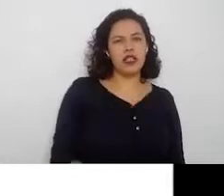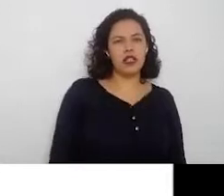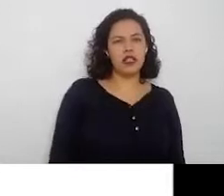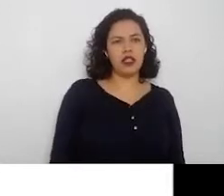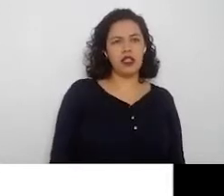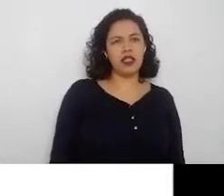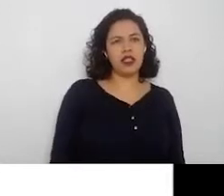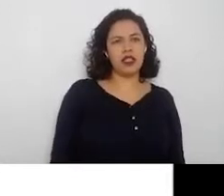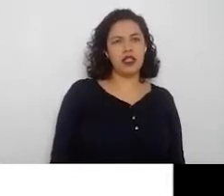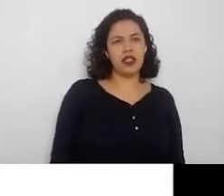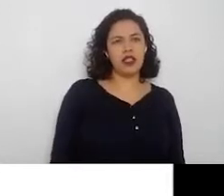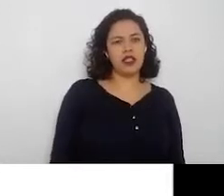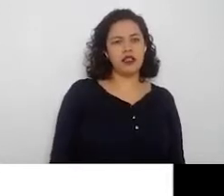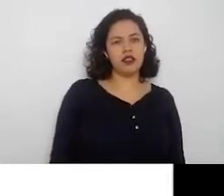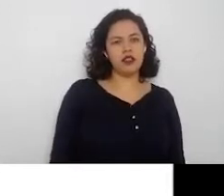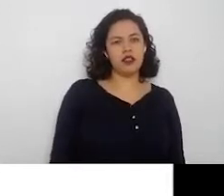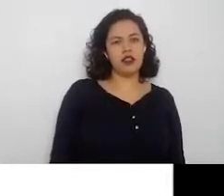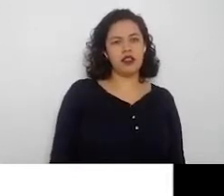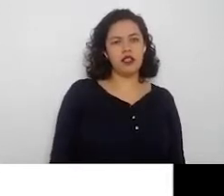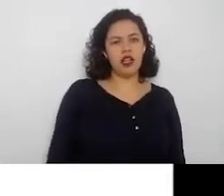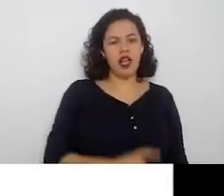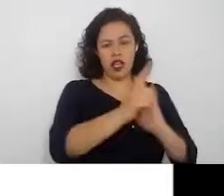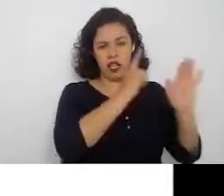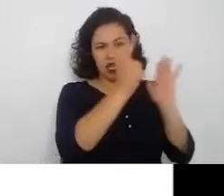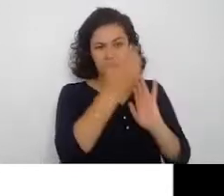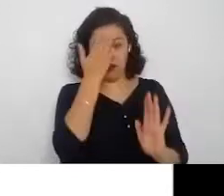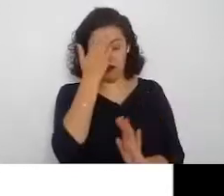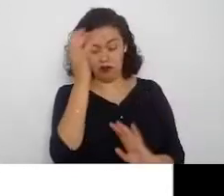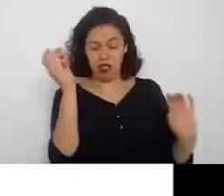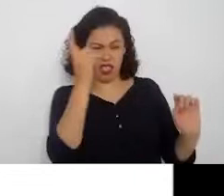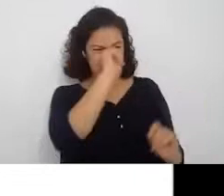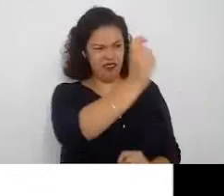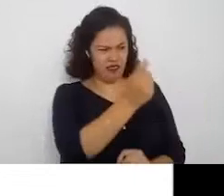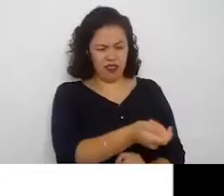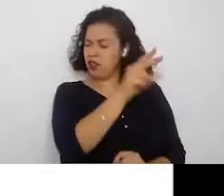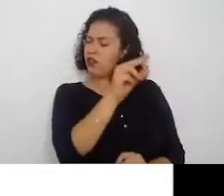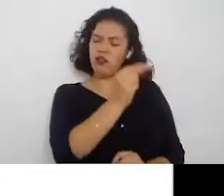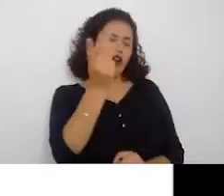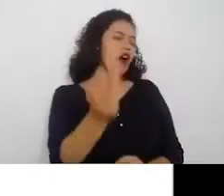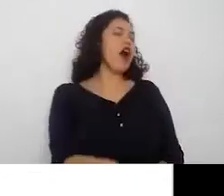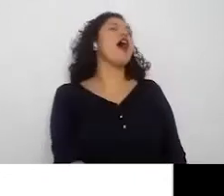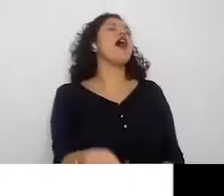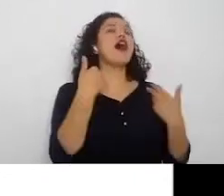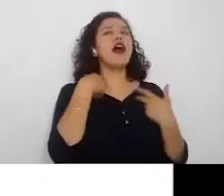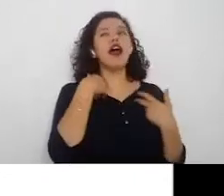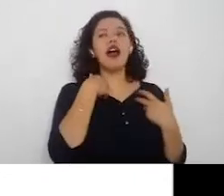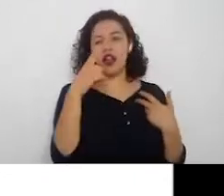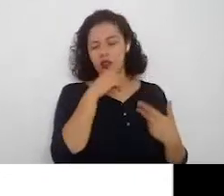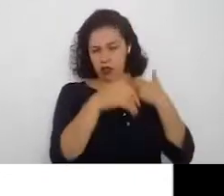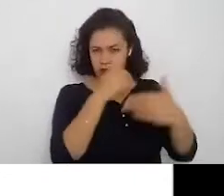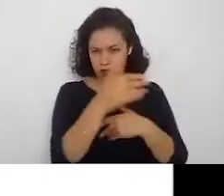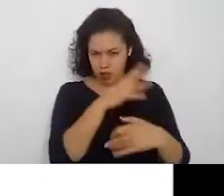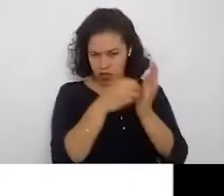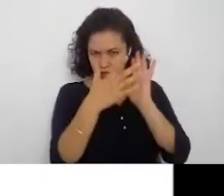pues esta ley, y pues ya se pudo hacer como que lo estipulado en el